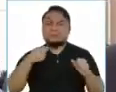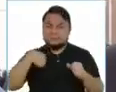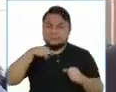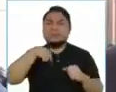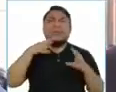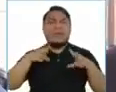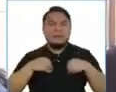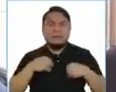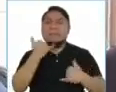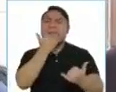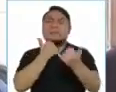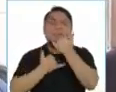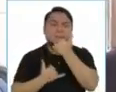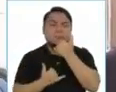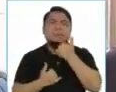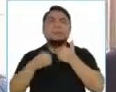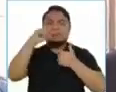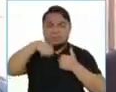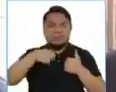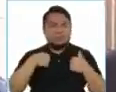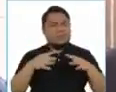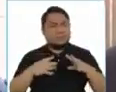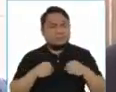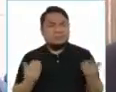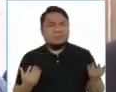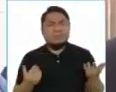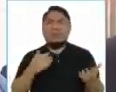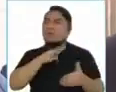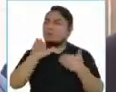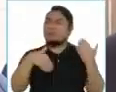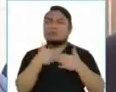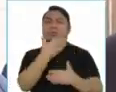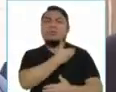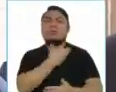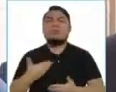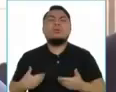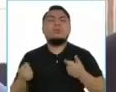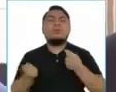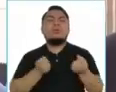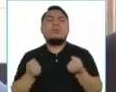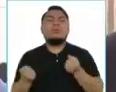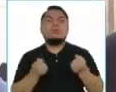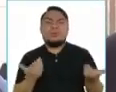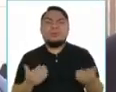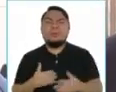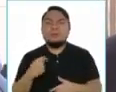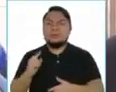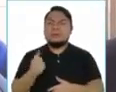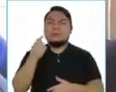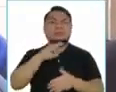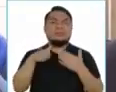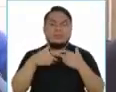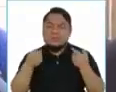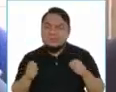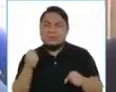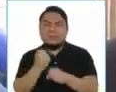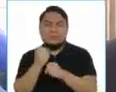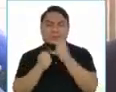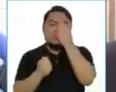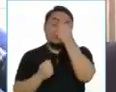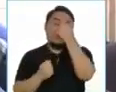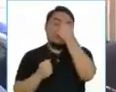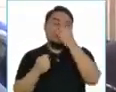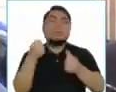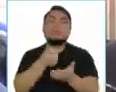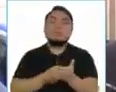nosotros los errores y las deficiencias. Nosotros, como todo gobierno, y este en principal, pone todo su esfuerzo para